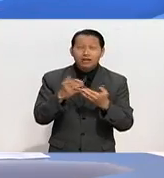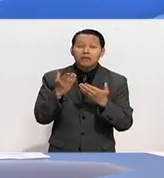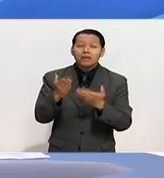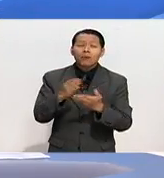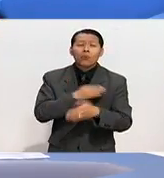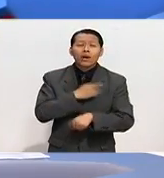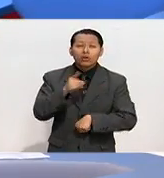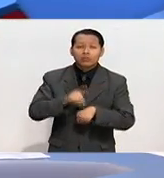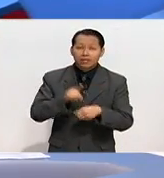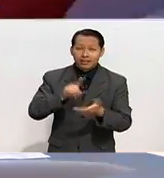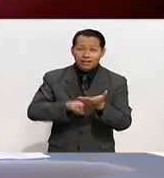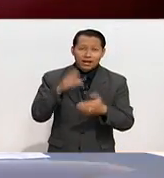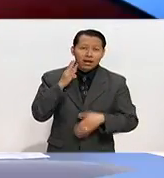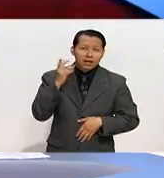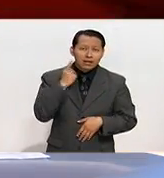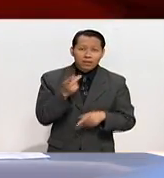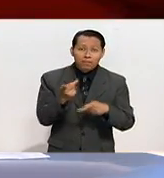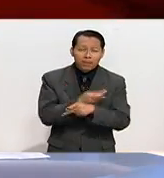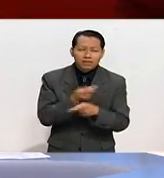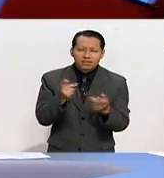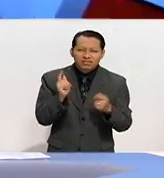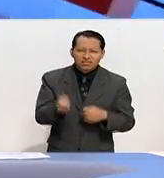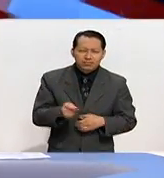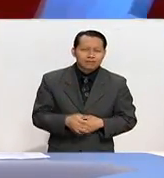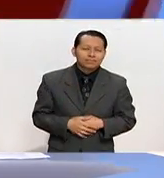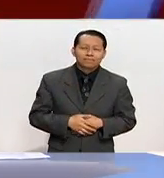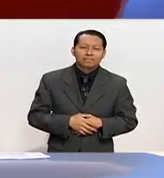en la Cámara de Diputados. ¿Cómo están las cosas por allá?